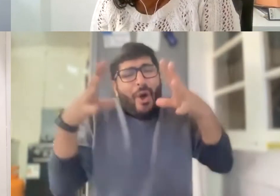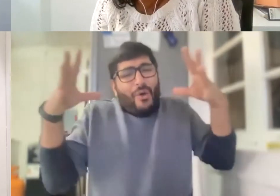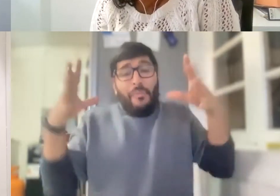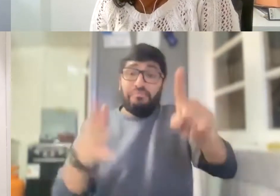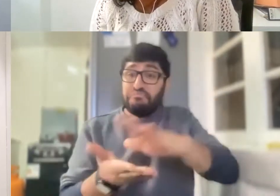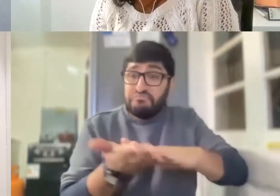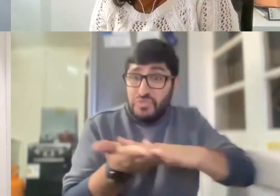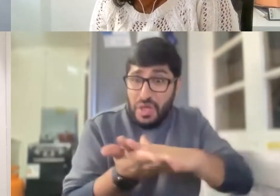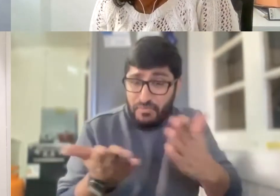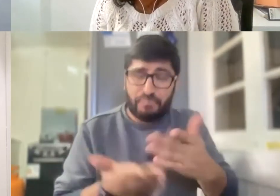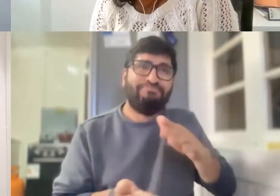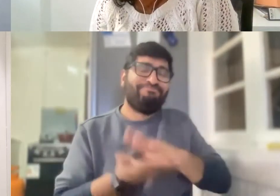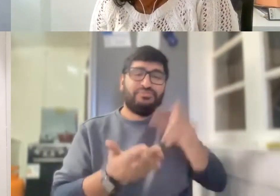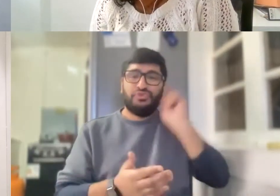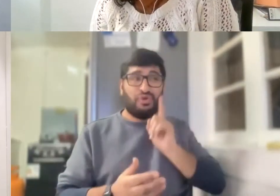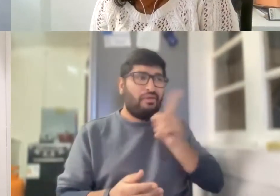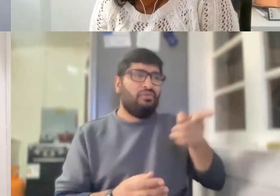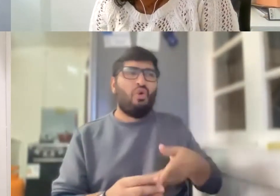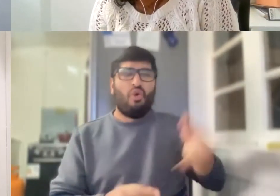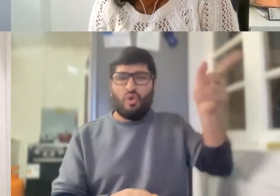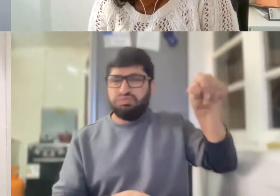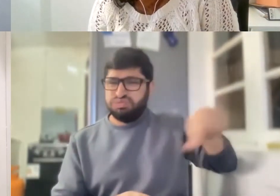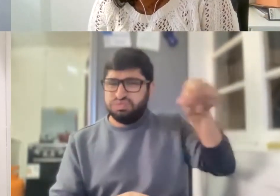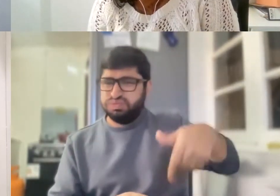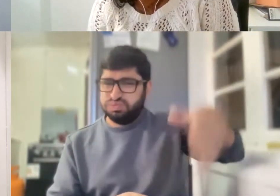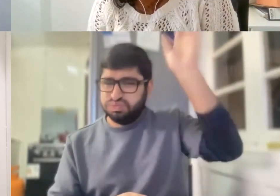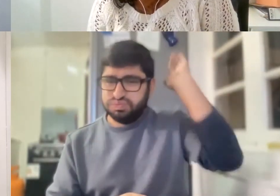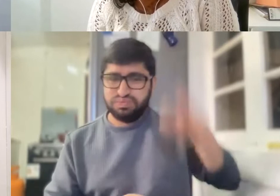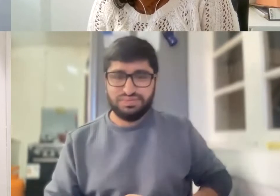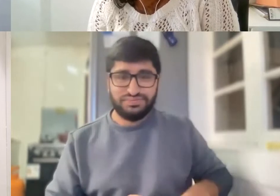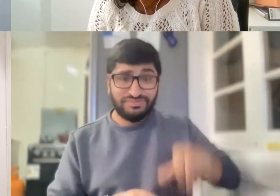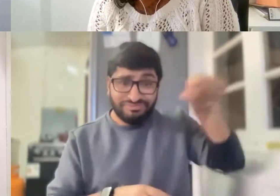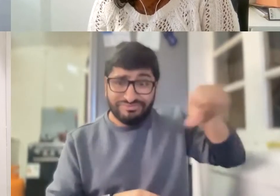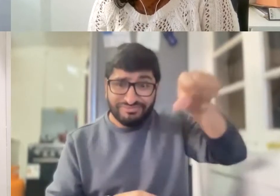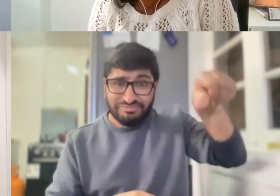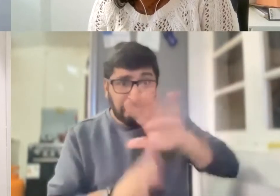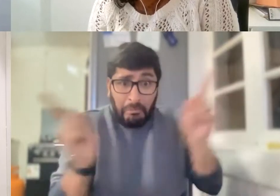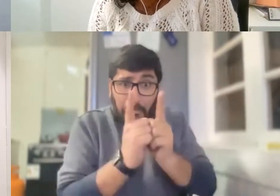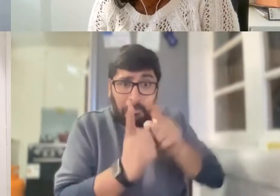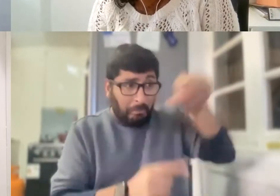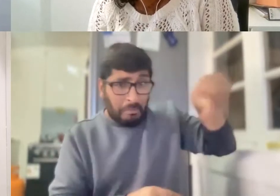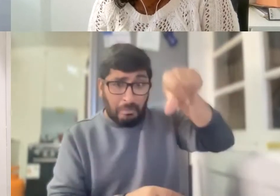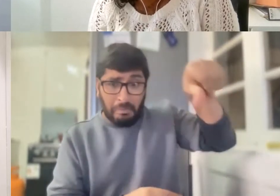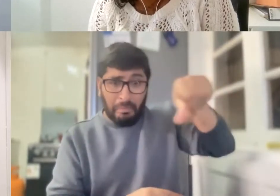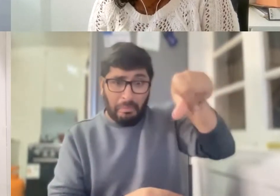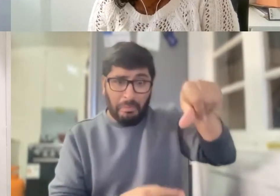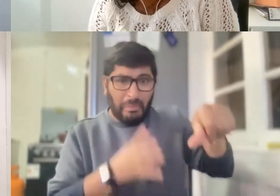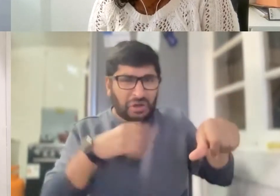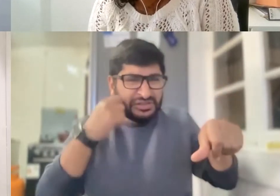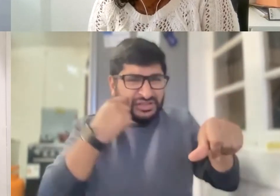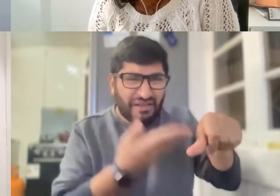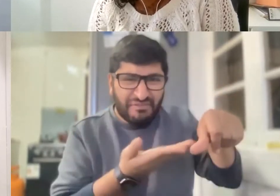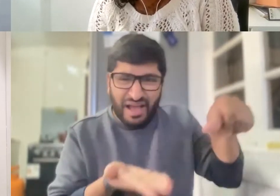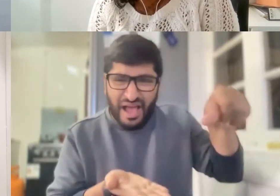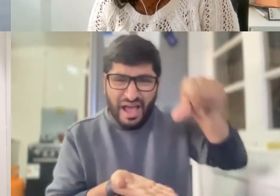ironía sí, pero no mucho, no. Por ejemplo, persona sorda dice, que... En una